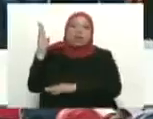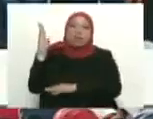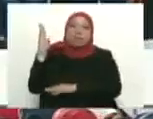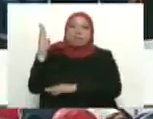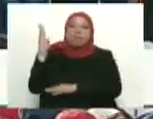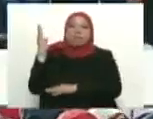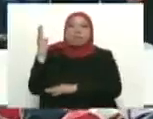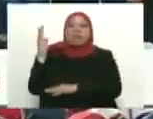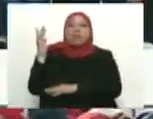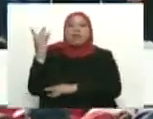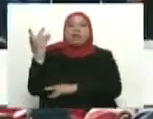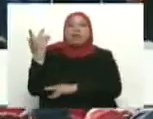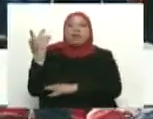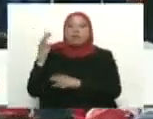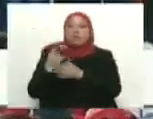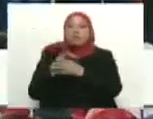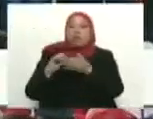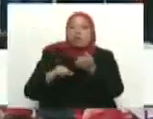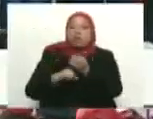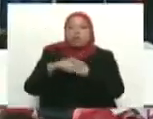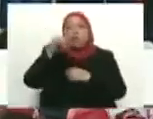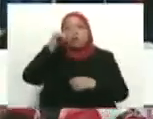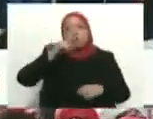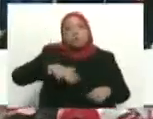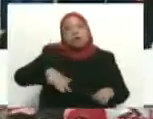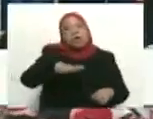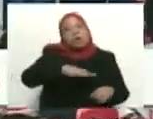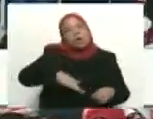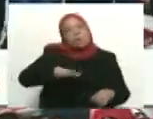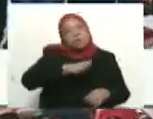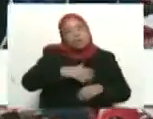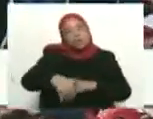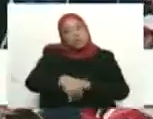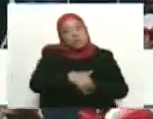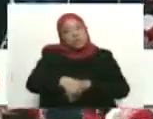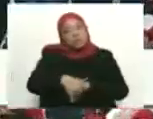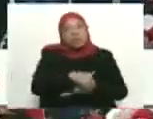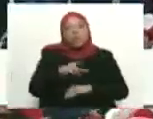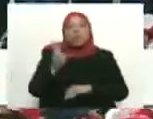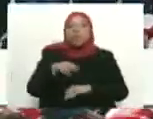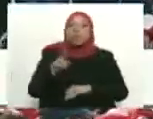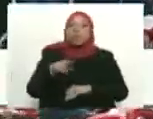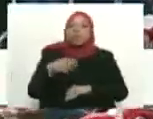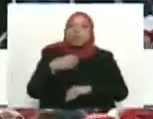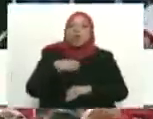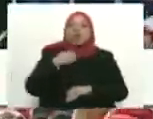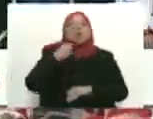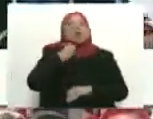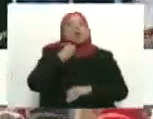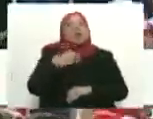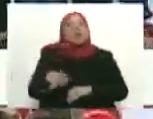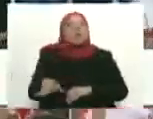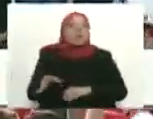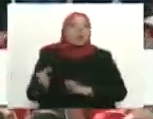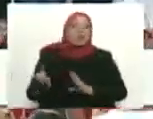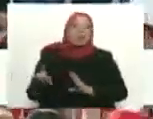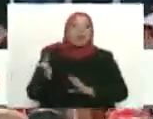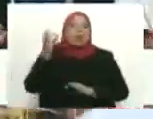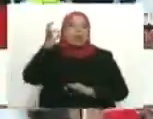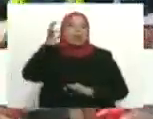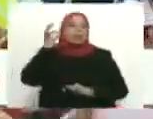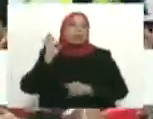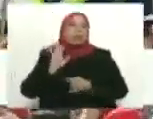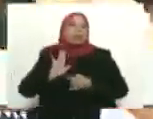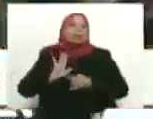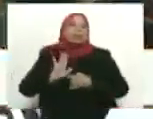de Jiménez, el pueblo en la calle no podrá ser vencido por nadie mientras la mujer esté al